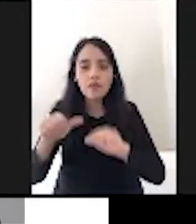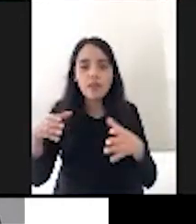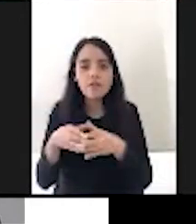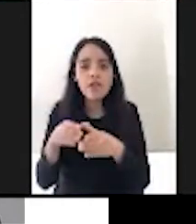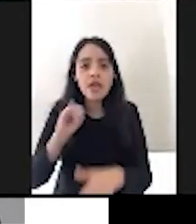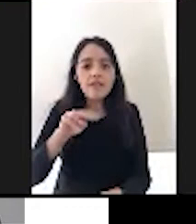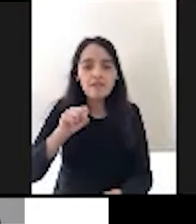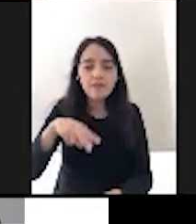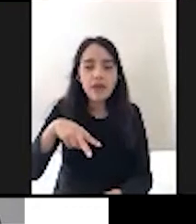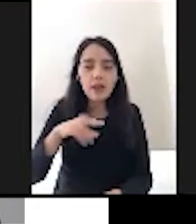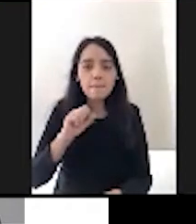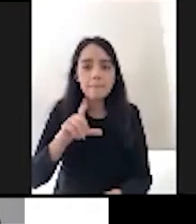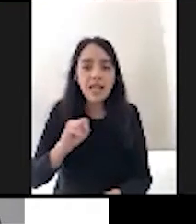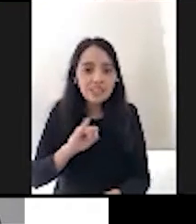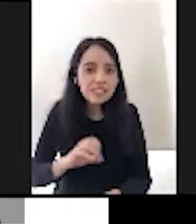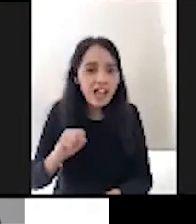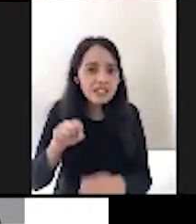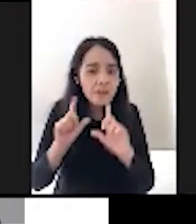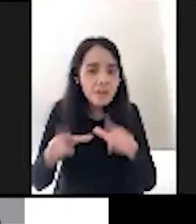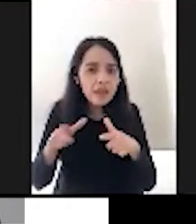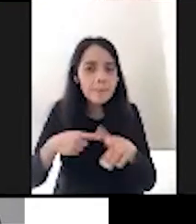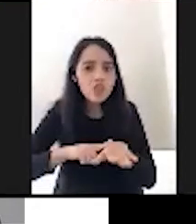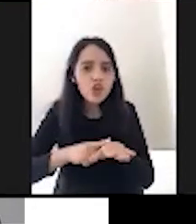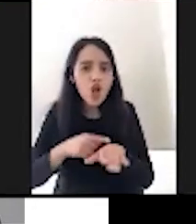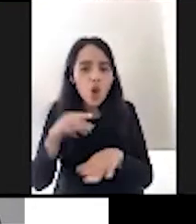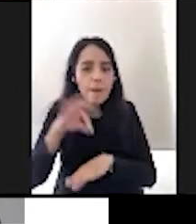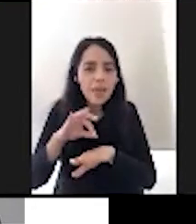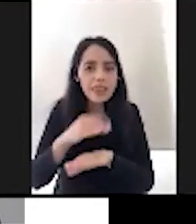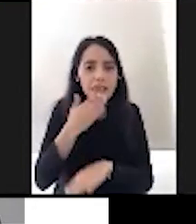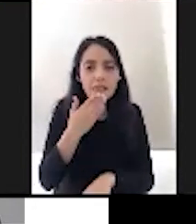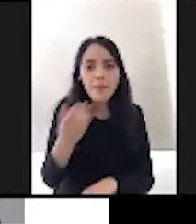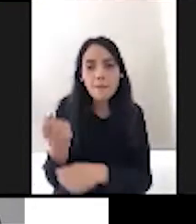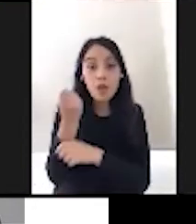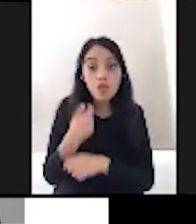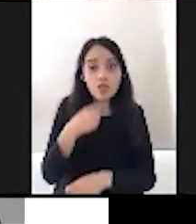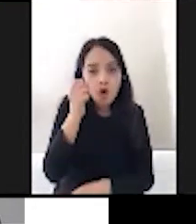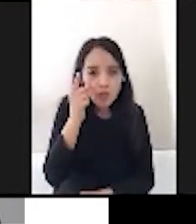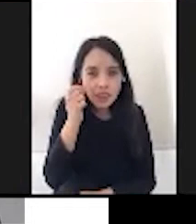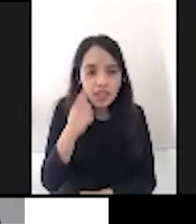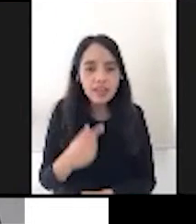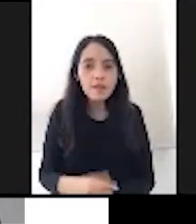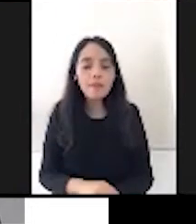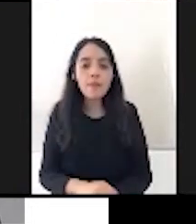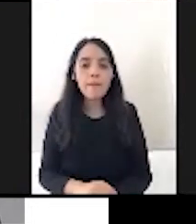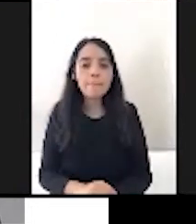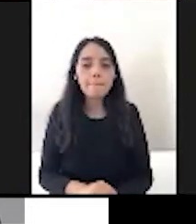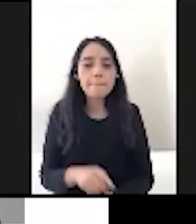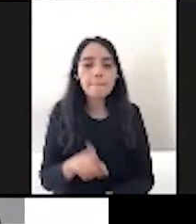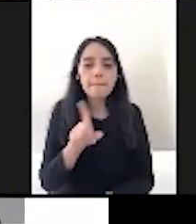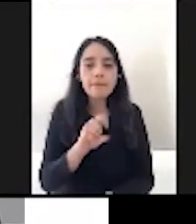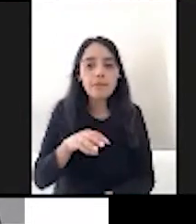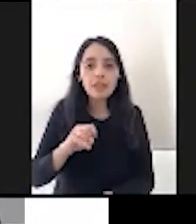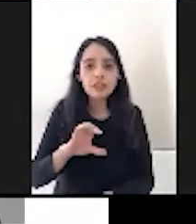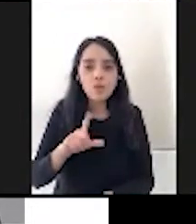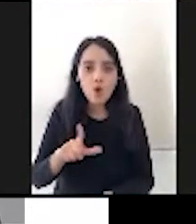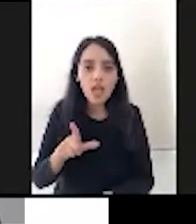Médica también, que hace que yo logre entender todas esas cosas de tecnología médica que si no, no entendería. Samuel Madariaga, que me ayuda con la programación